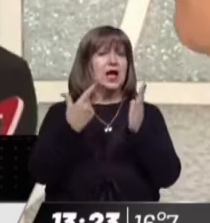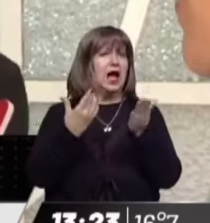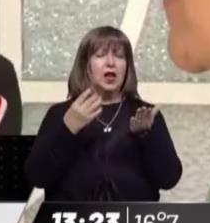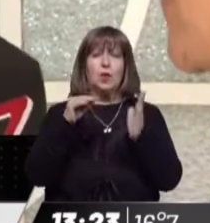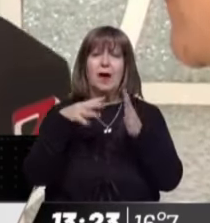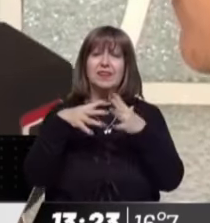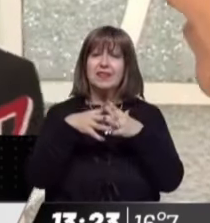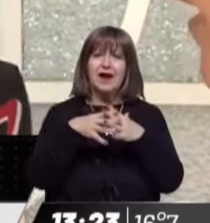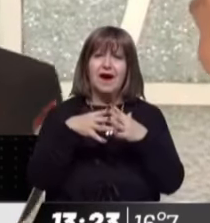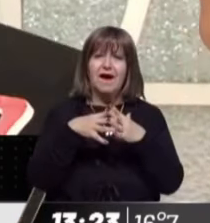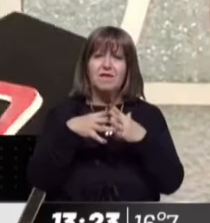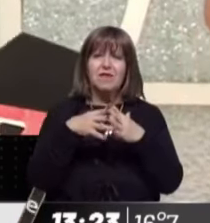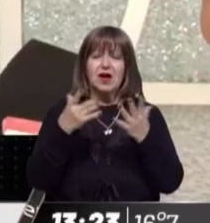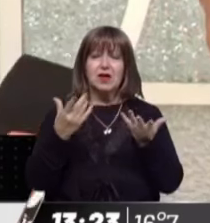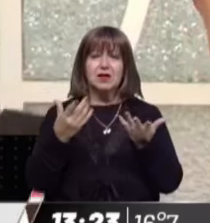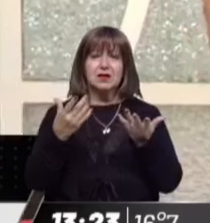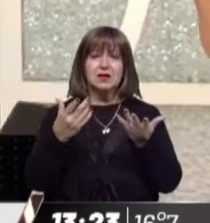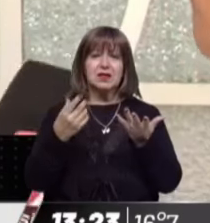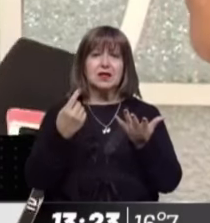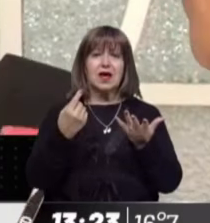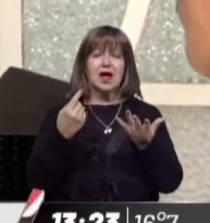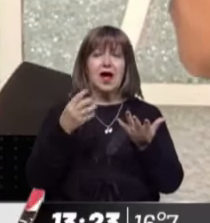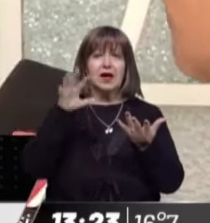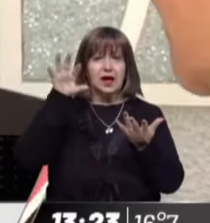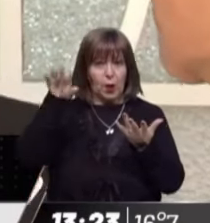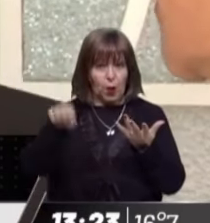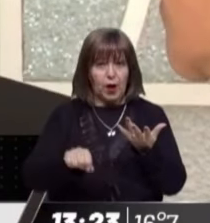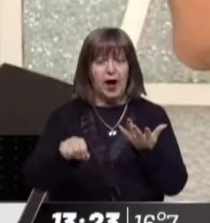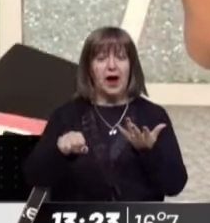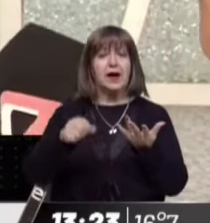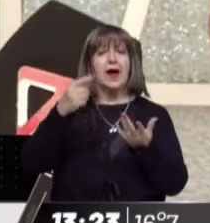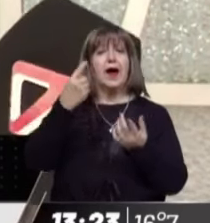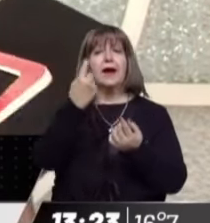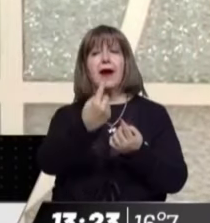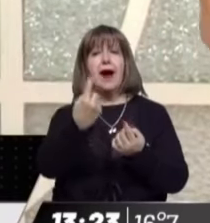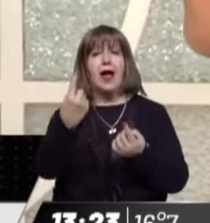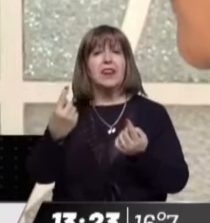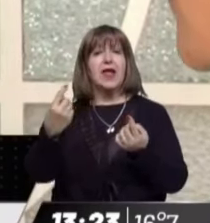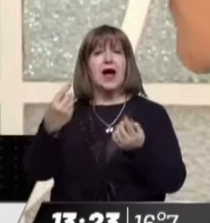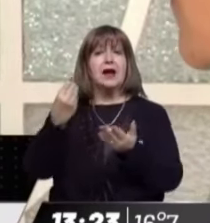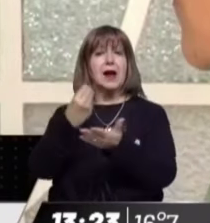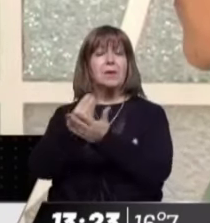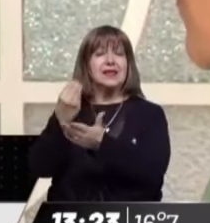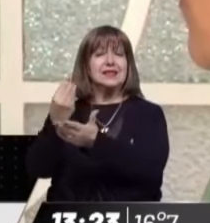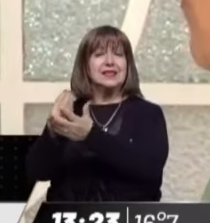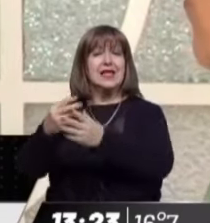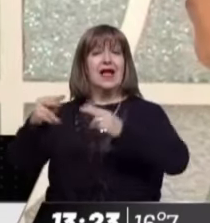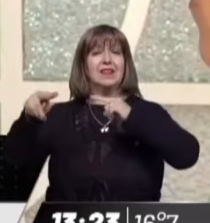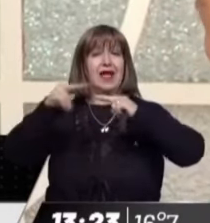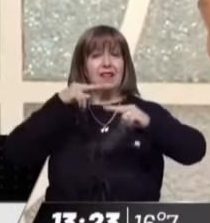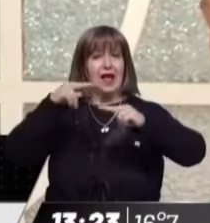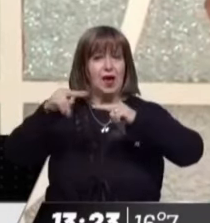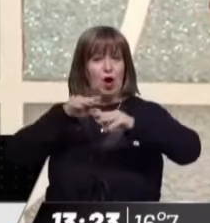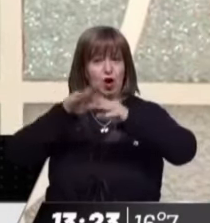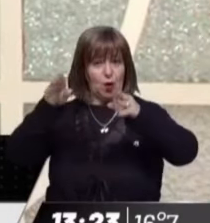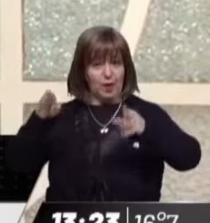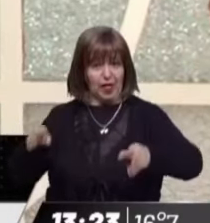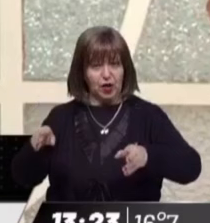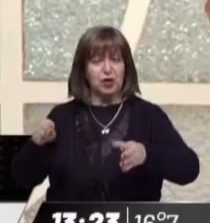complejiza, más allá de la entrega, que hay que ir a buscar lo que tienen que ir tres representantes y demás? Estaban